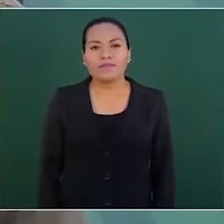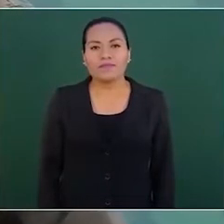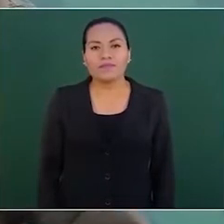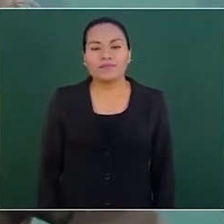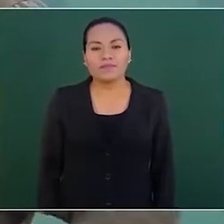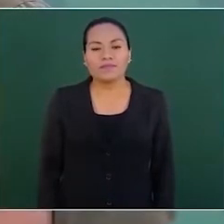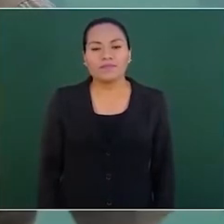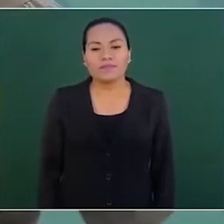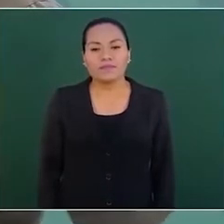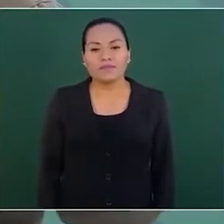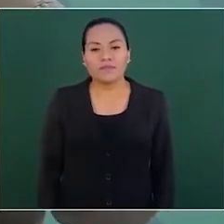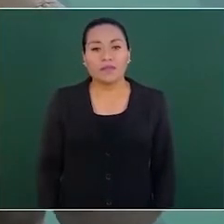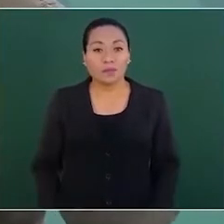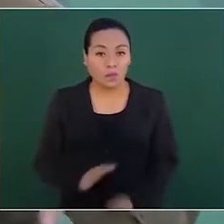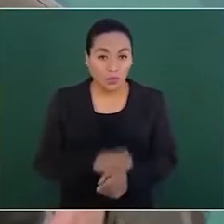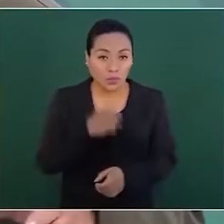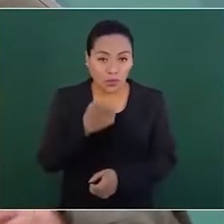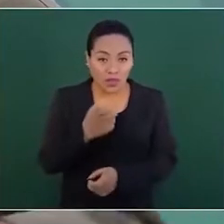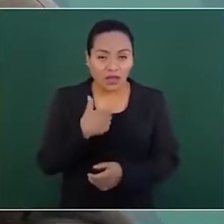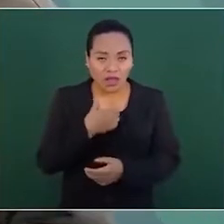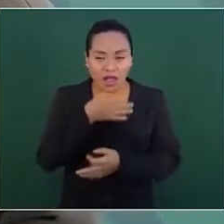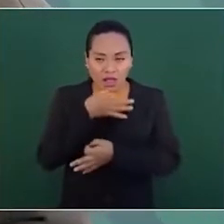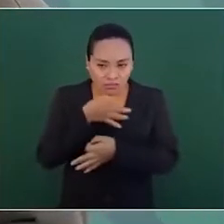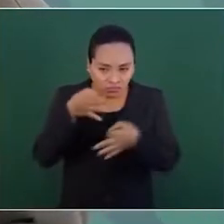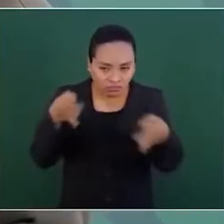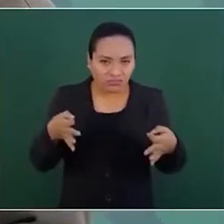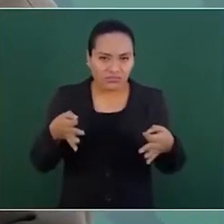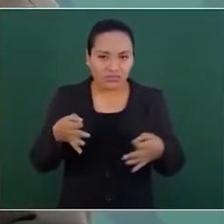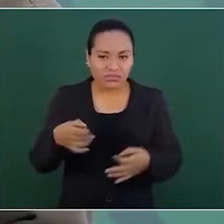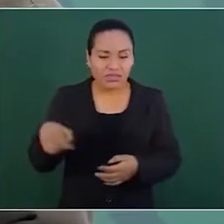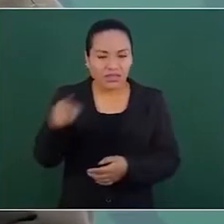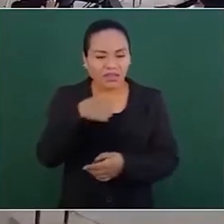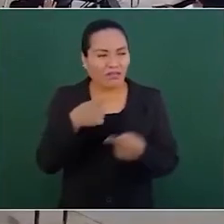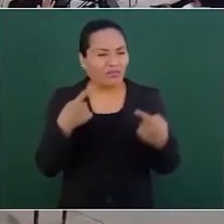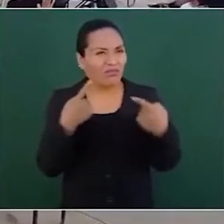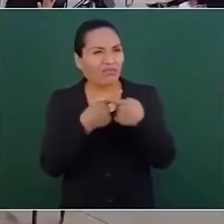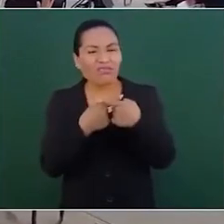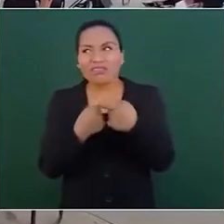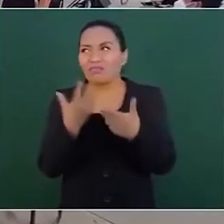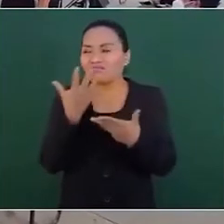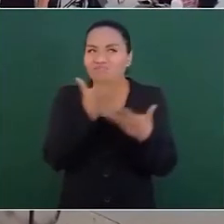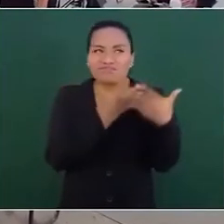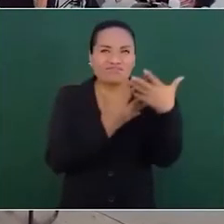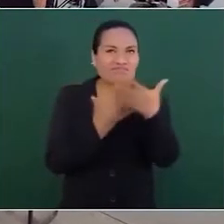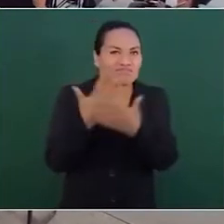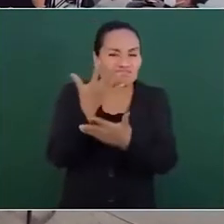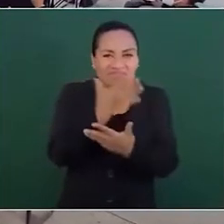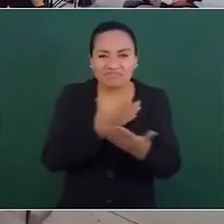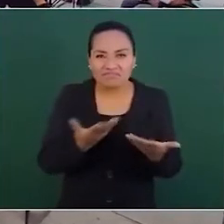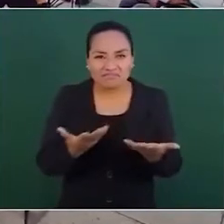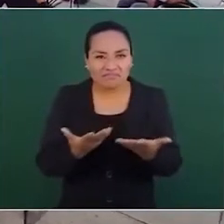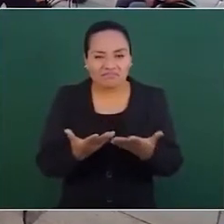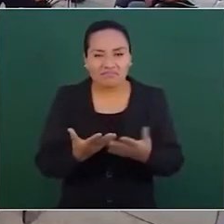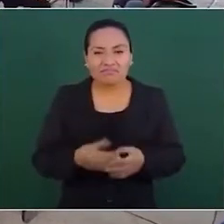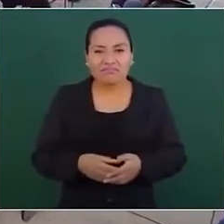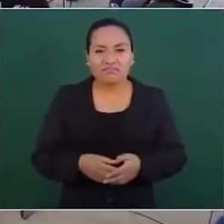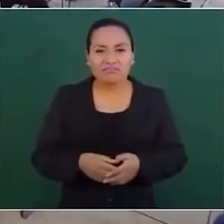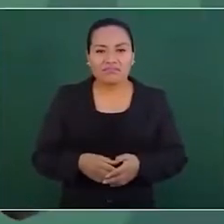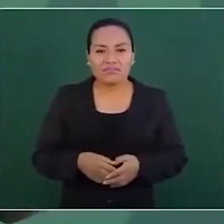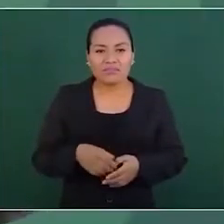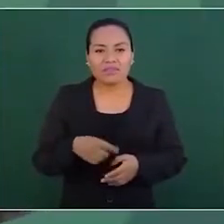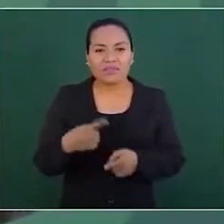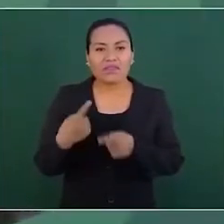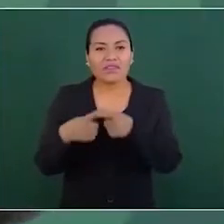en claro, porque luego hay confusión. Se piensa que estos medios